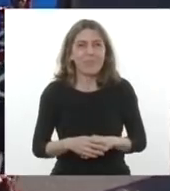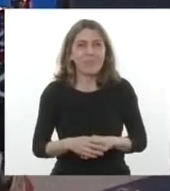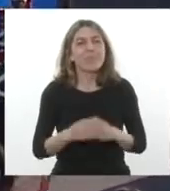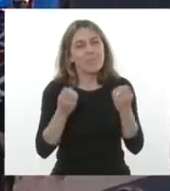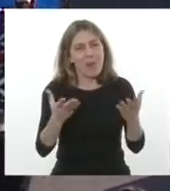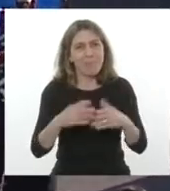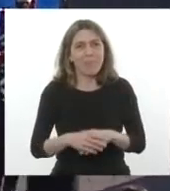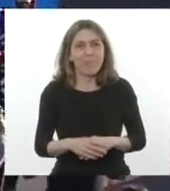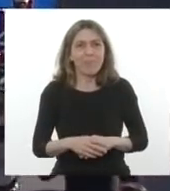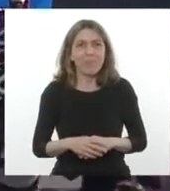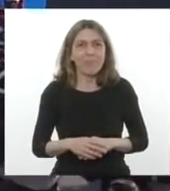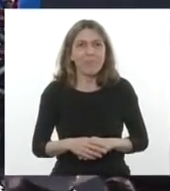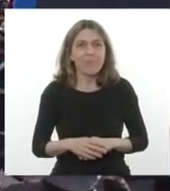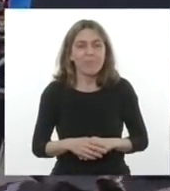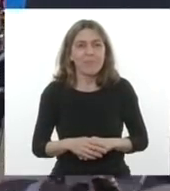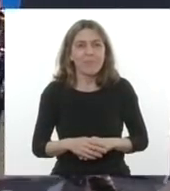Bien.